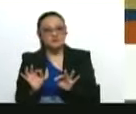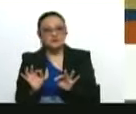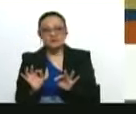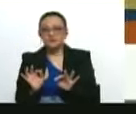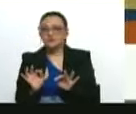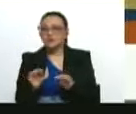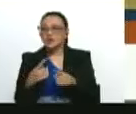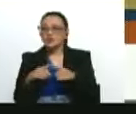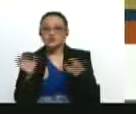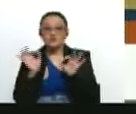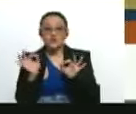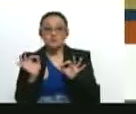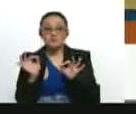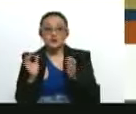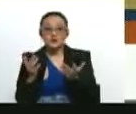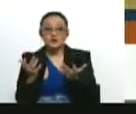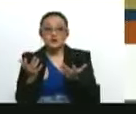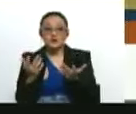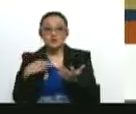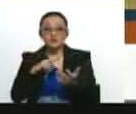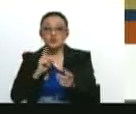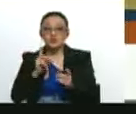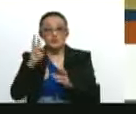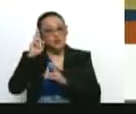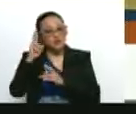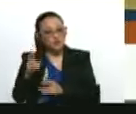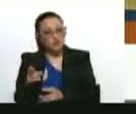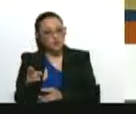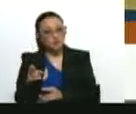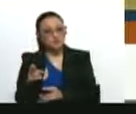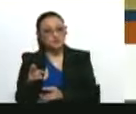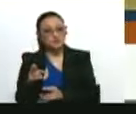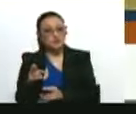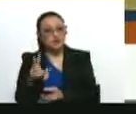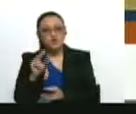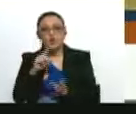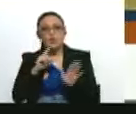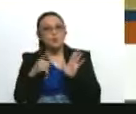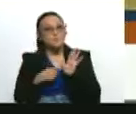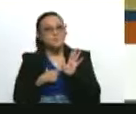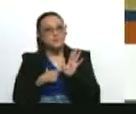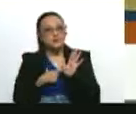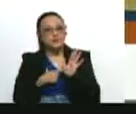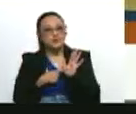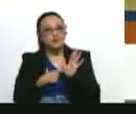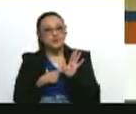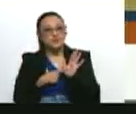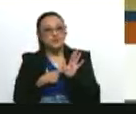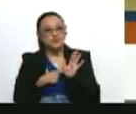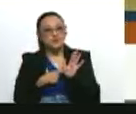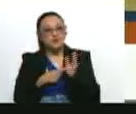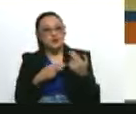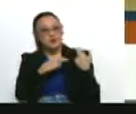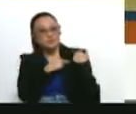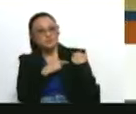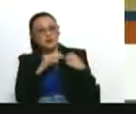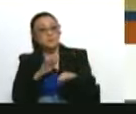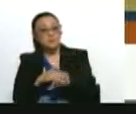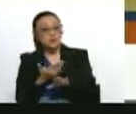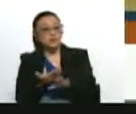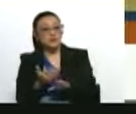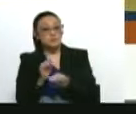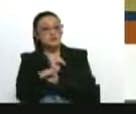figura, autocríticamente, nosotros tenemos que reconocer, no cumplió el cometido. ¿Por qué? Porque